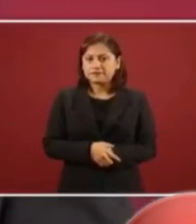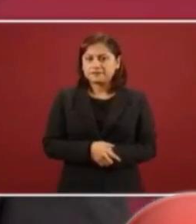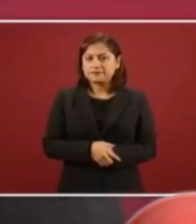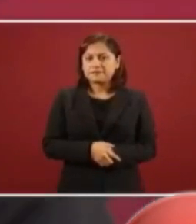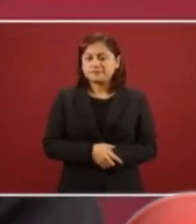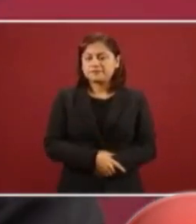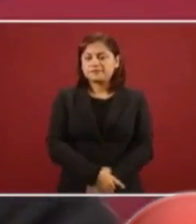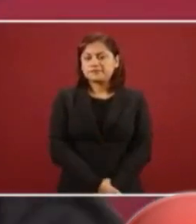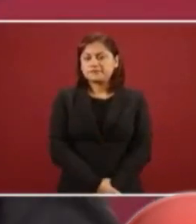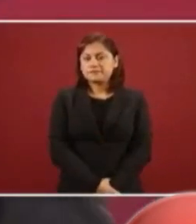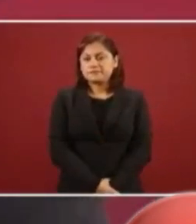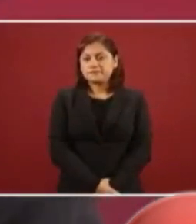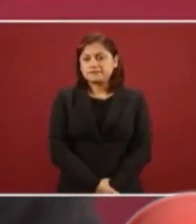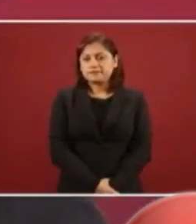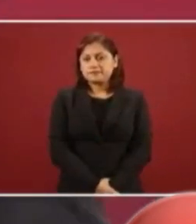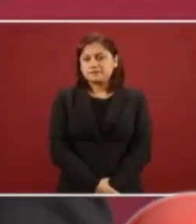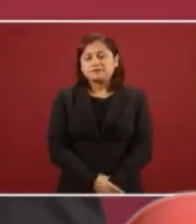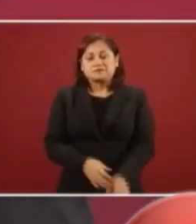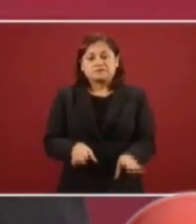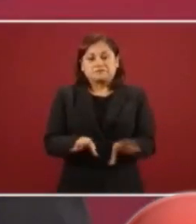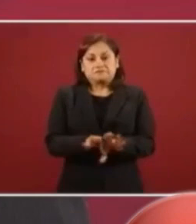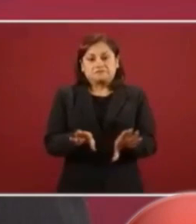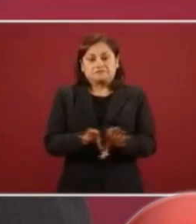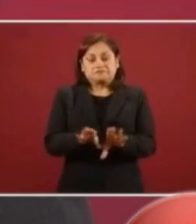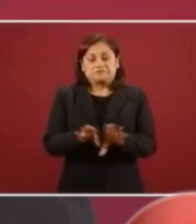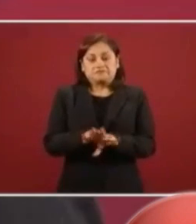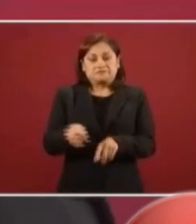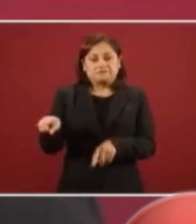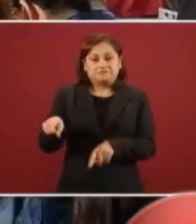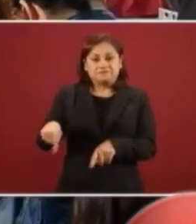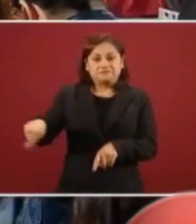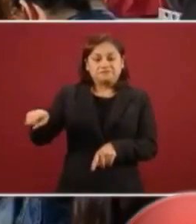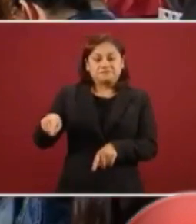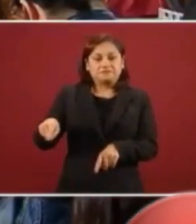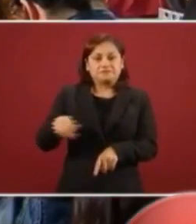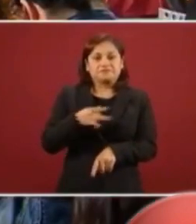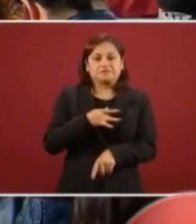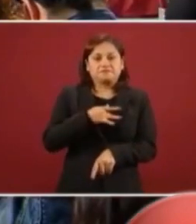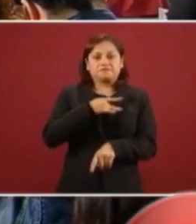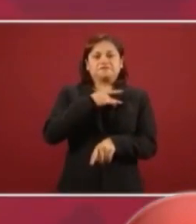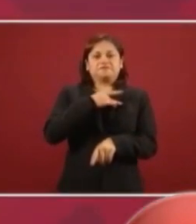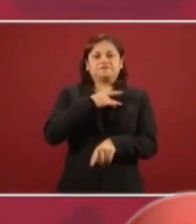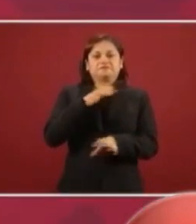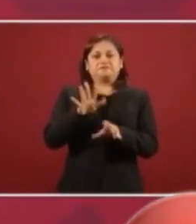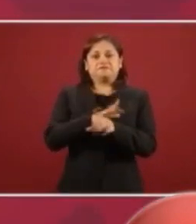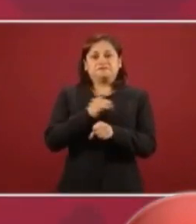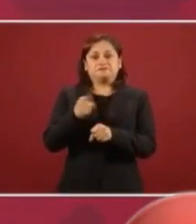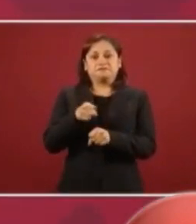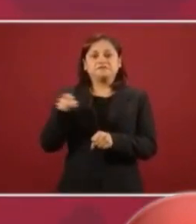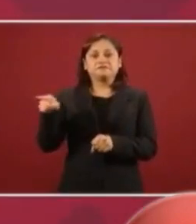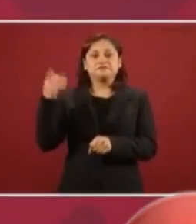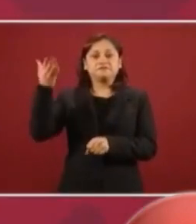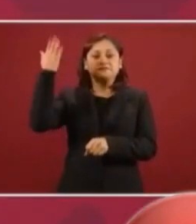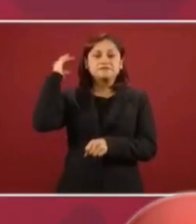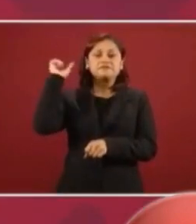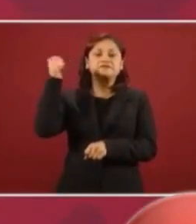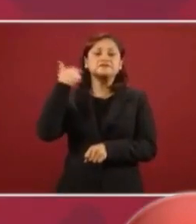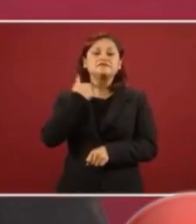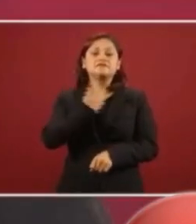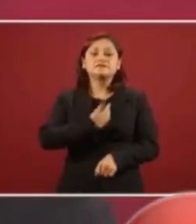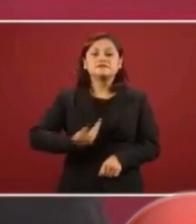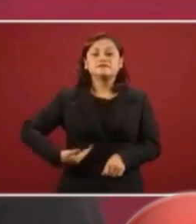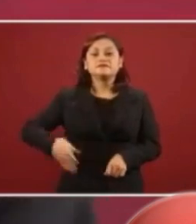de que se da a conocer que el encargado en la ciudad pública en el gobierno de calderón